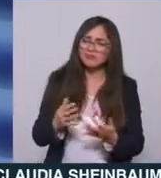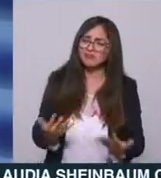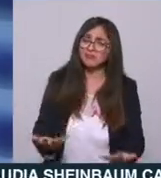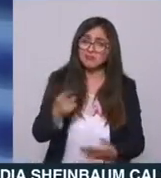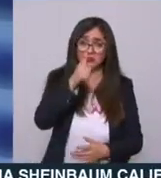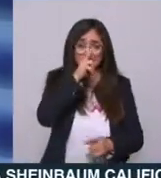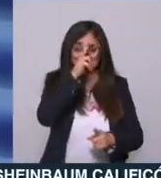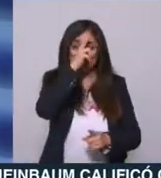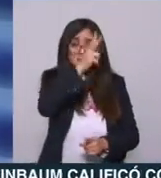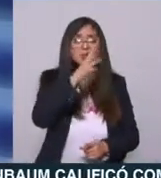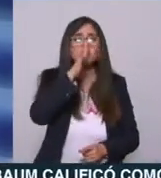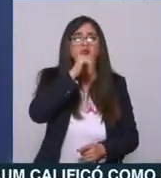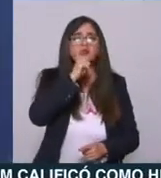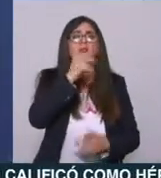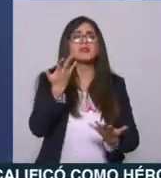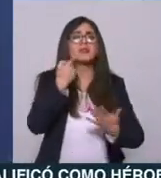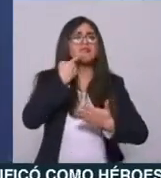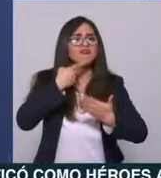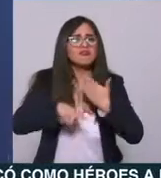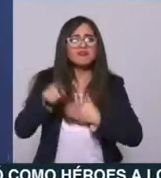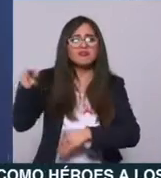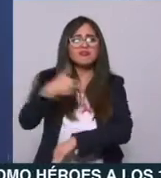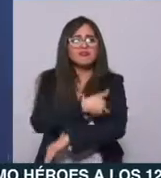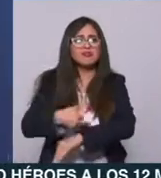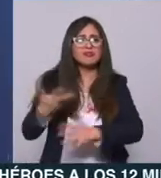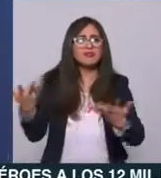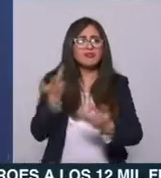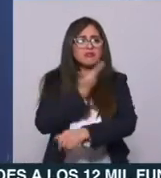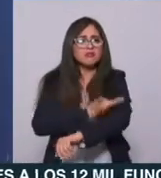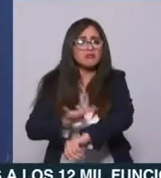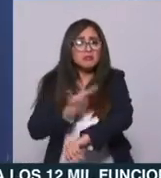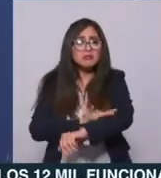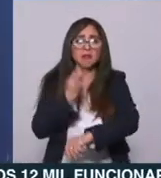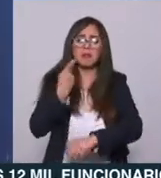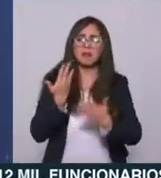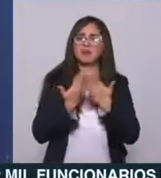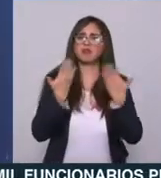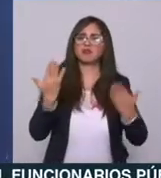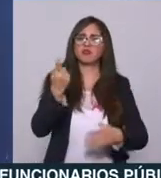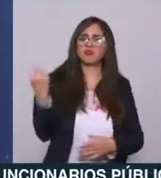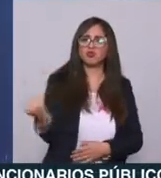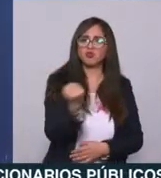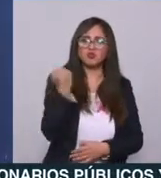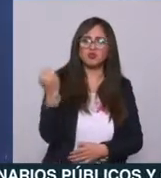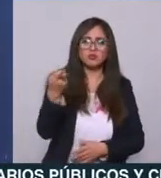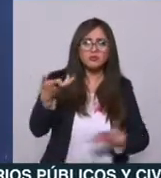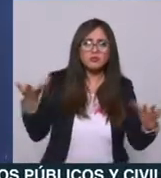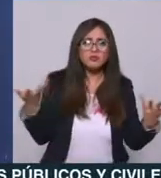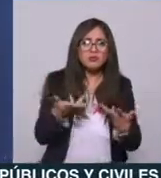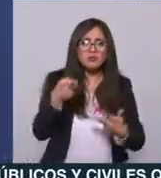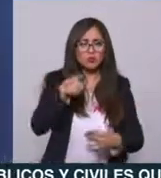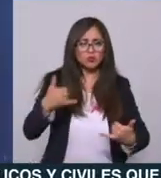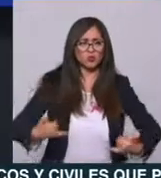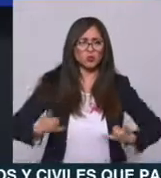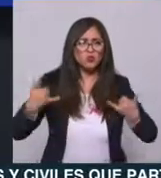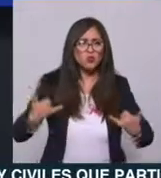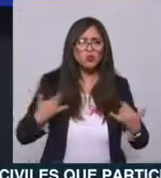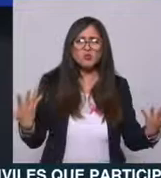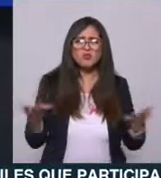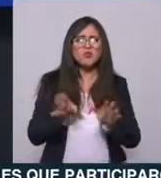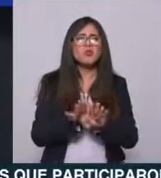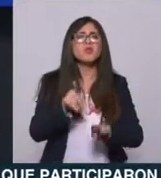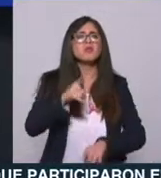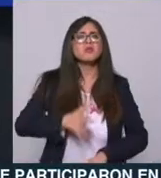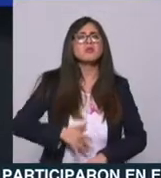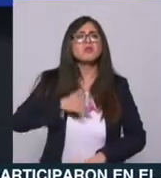no pueda declarar, ¿no? Que sea la familia la que prosiga, pero afortunadamente ustedes lo están haciendo, son muy jovencitas. ¿Cómo ha sido a una semana de este